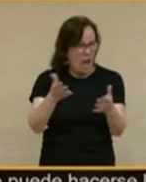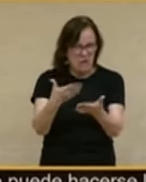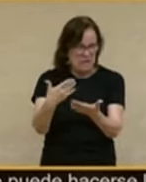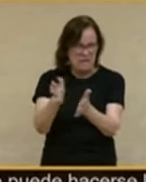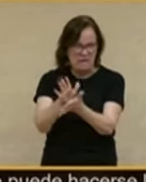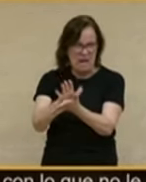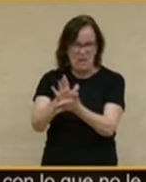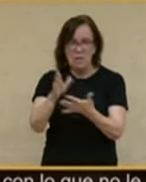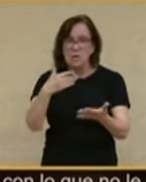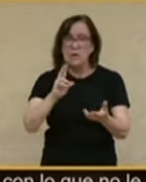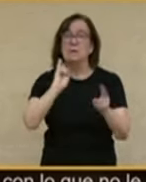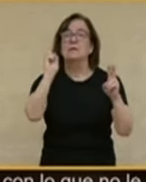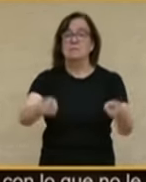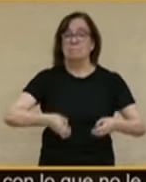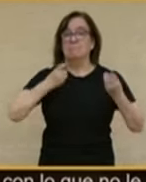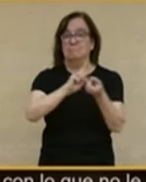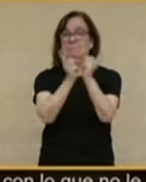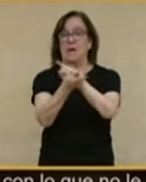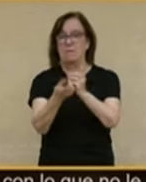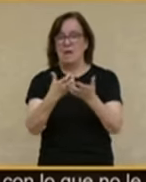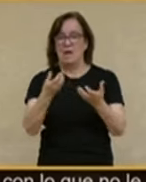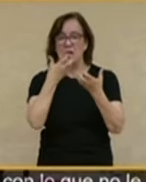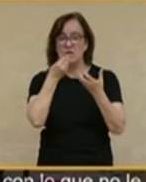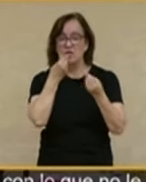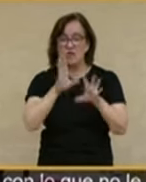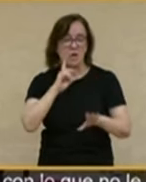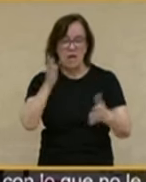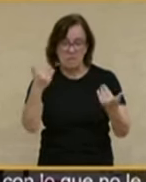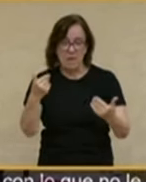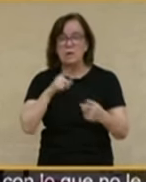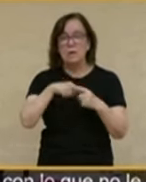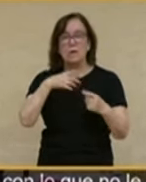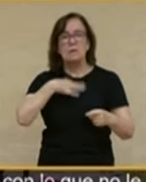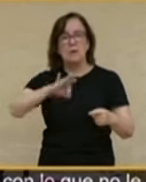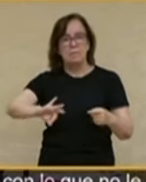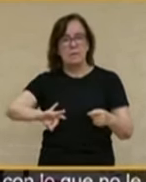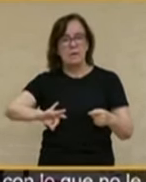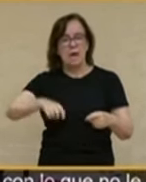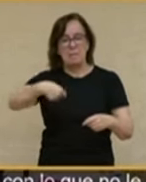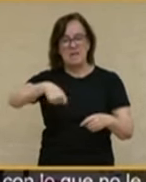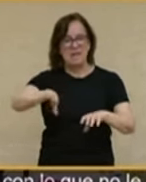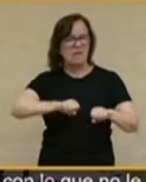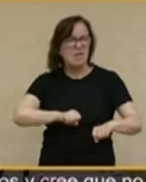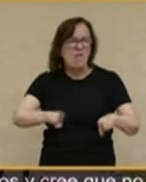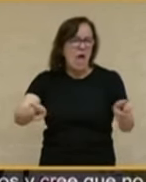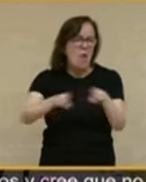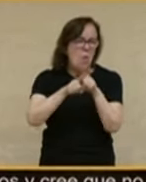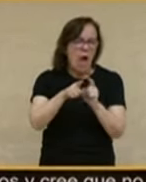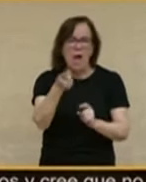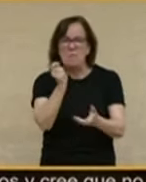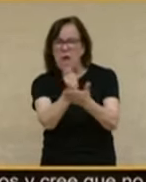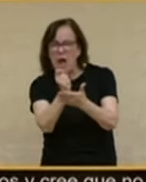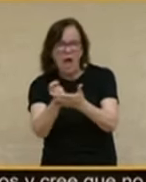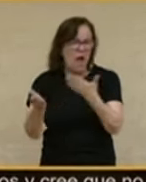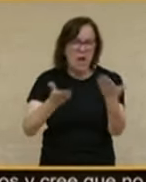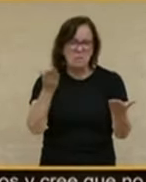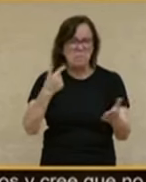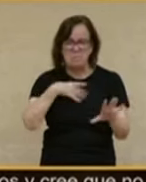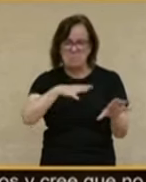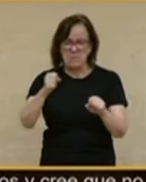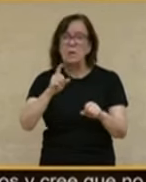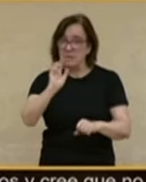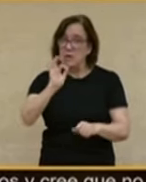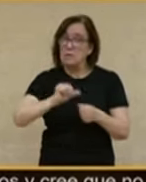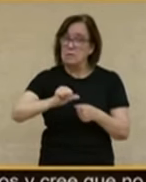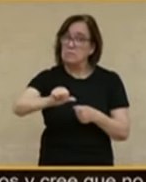quienes reescriben la historia y creen que no pasa nada. Y la de quien es capaz de comprar una presidencia a cualquier precio y cree que no pasa nada, pero